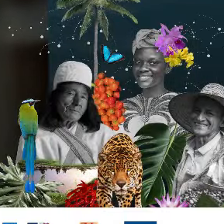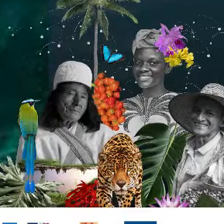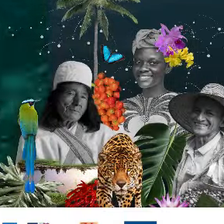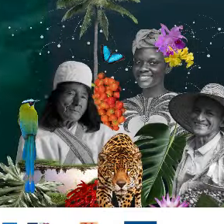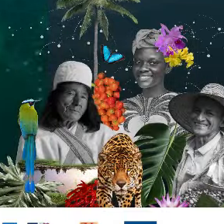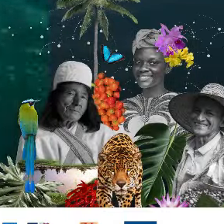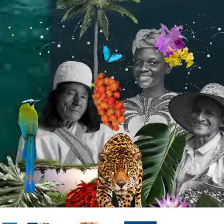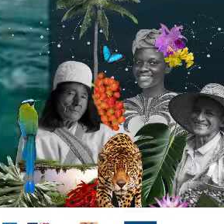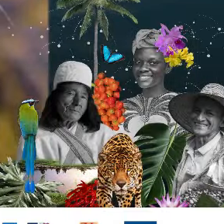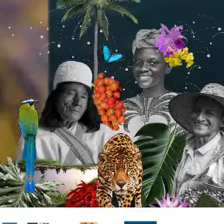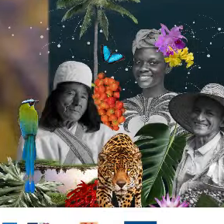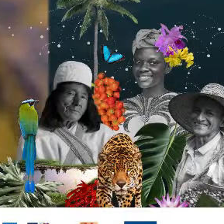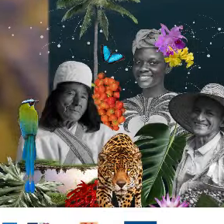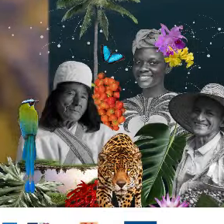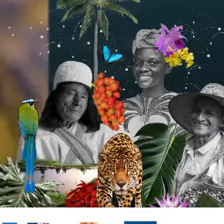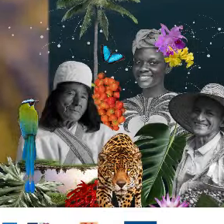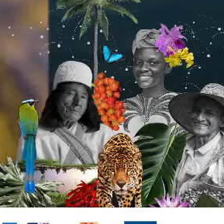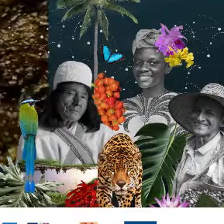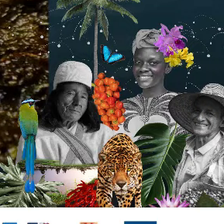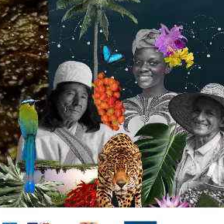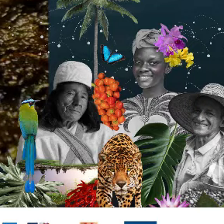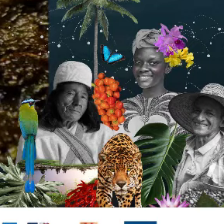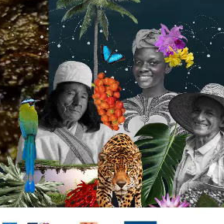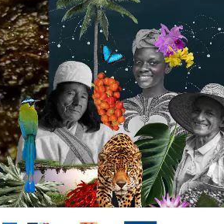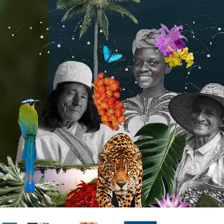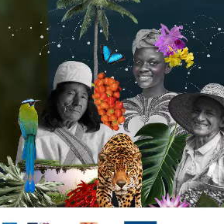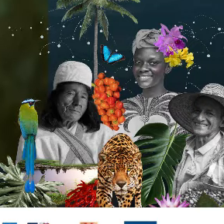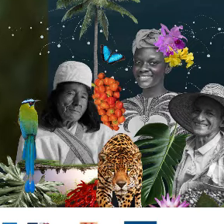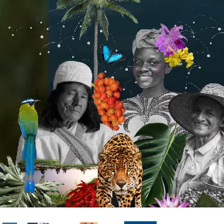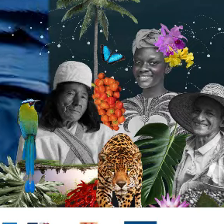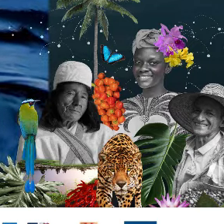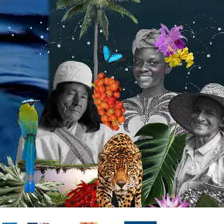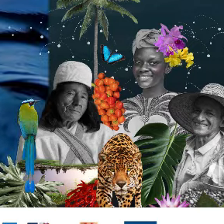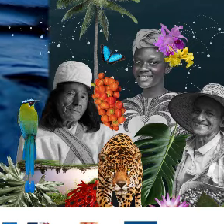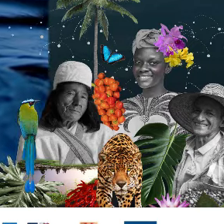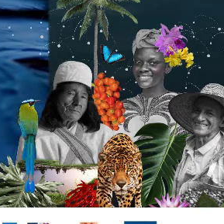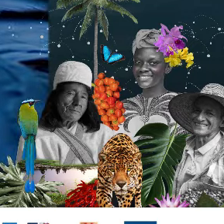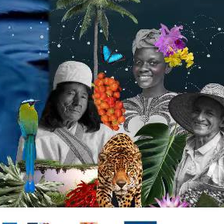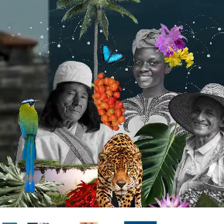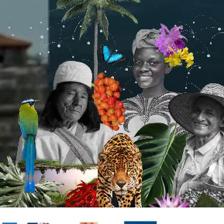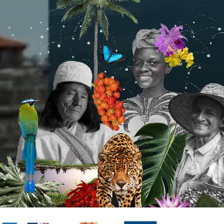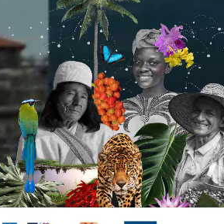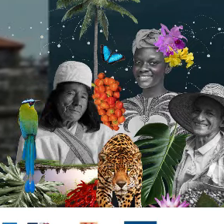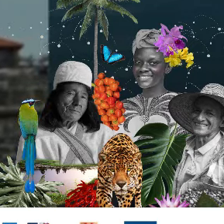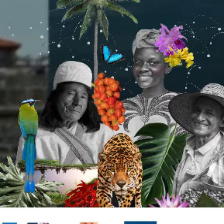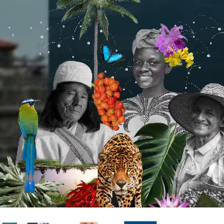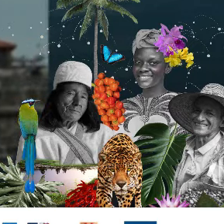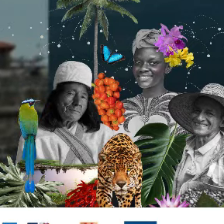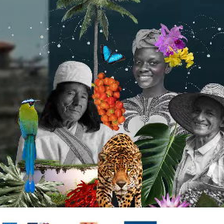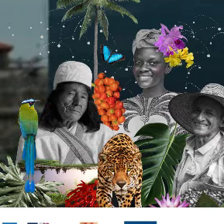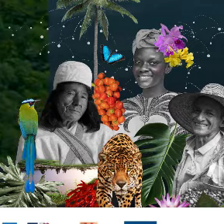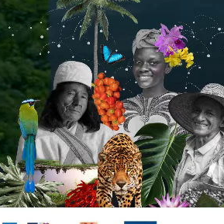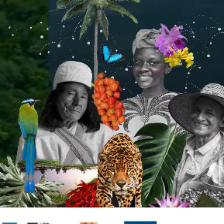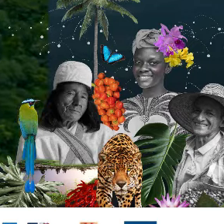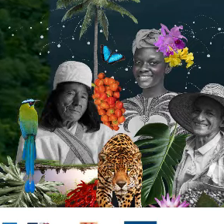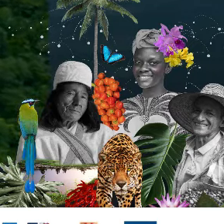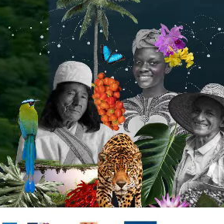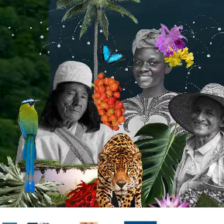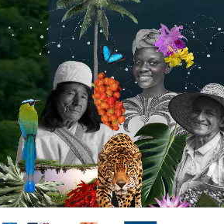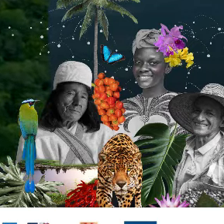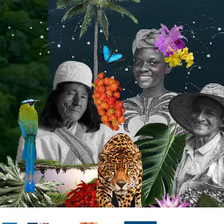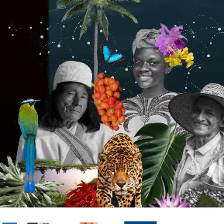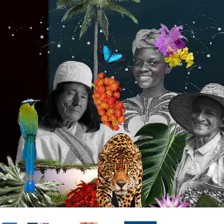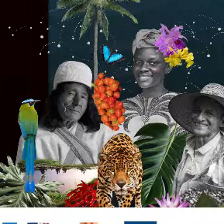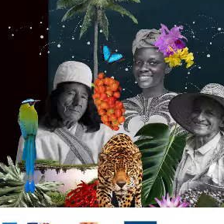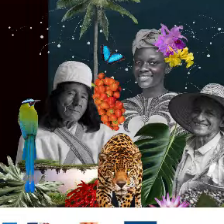crucial para nuestro planeta. Colombia es la sede de la Cumbre Mundial de Biodiversidad, la COP16,